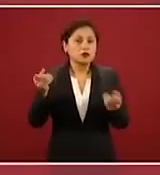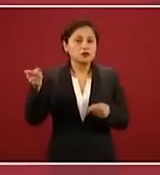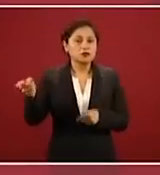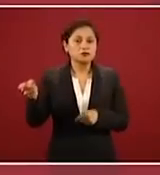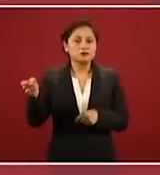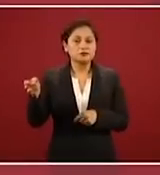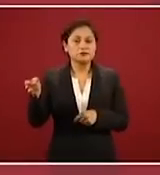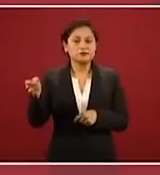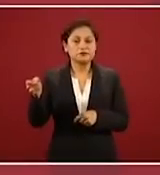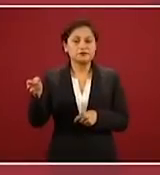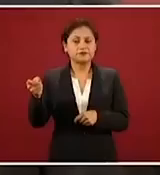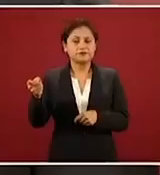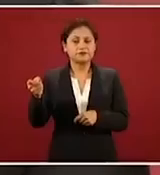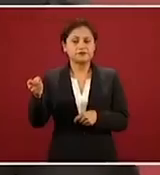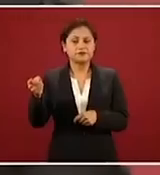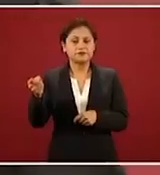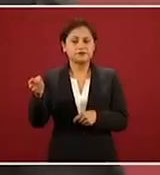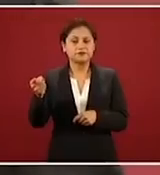5